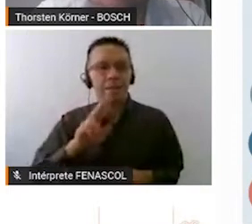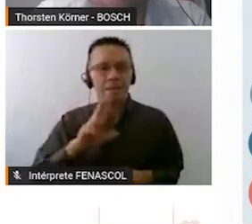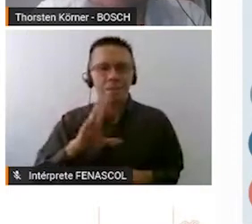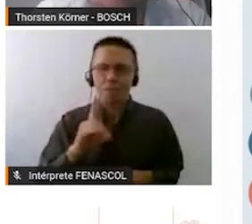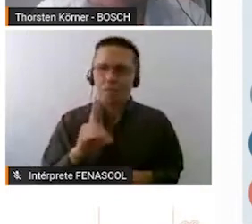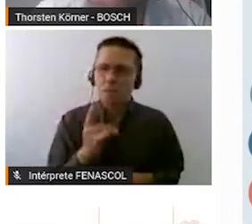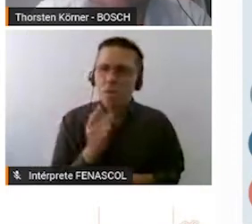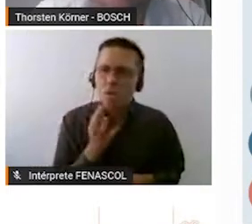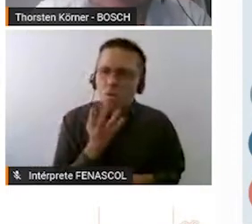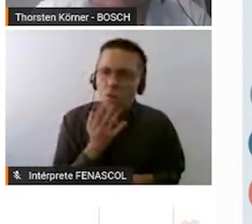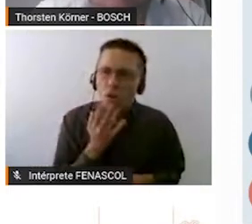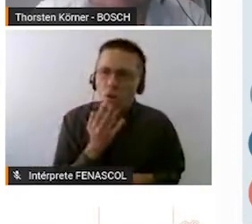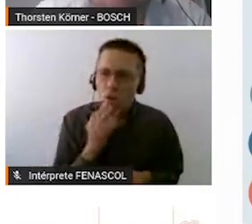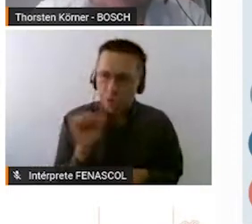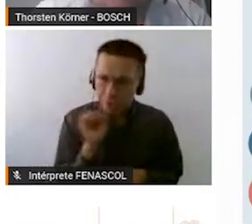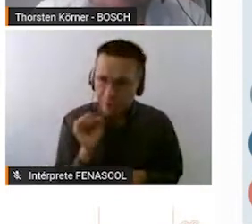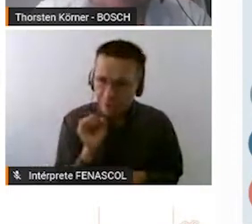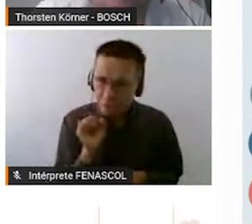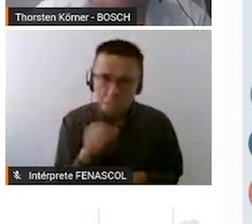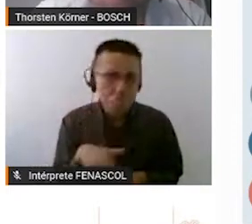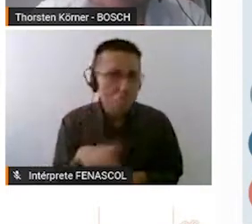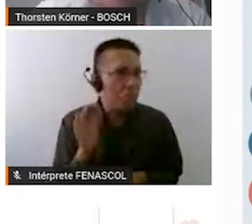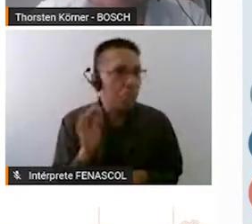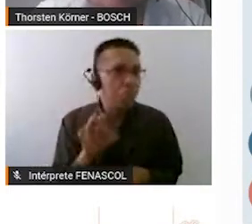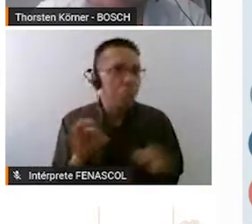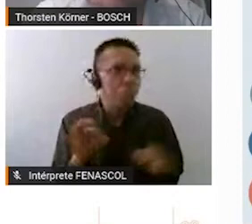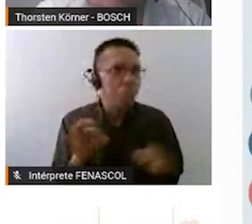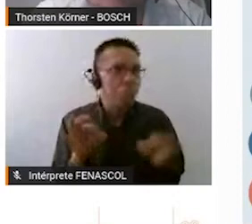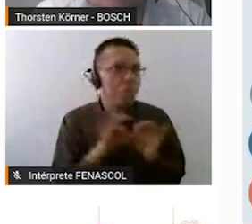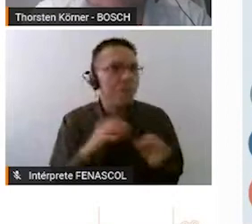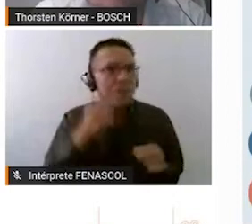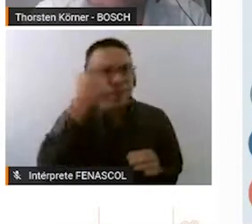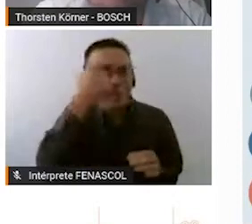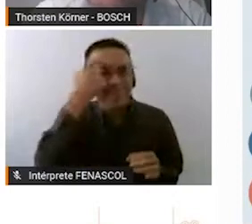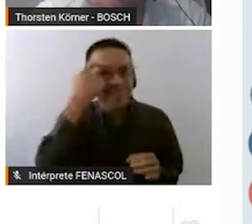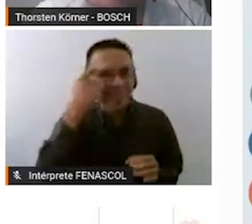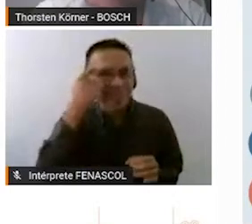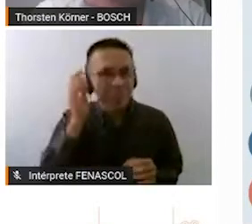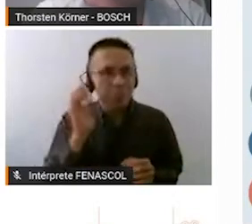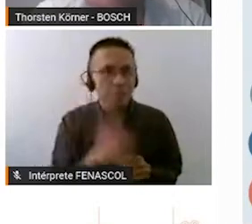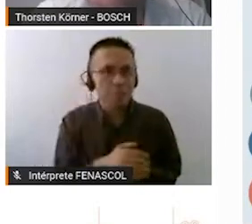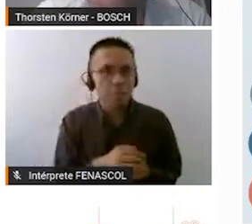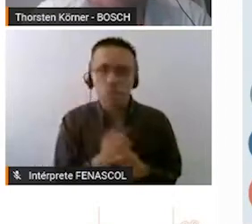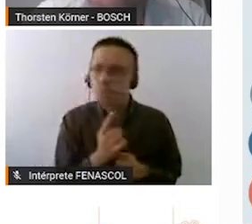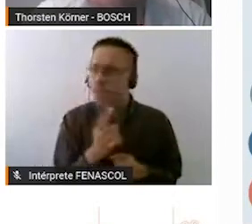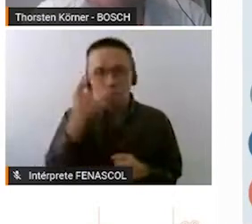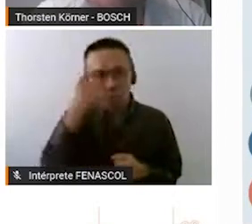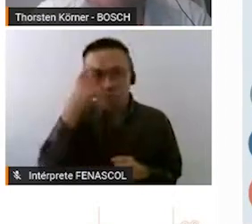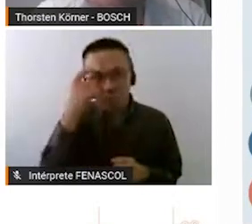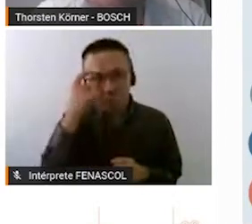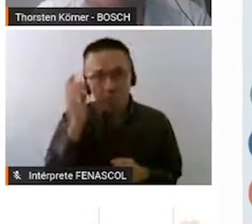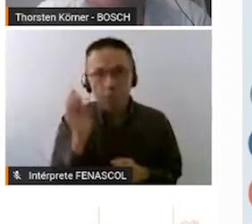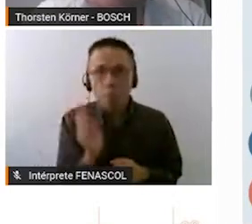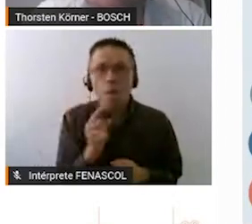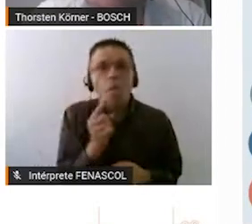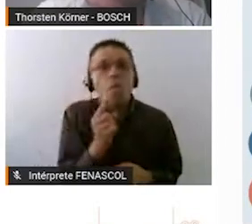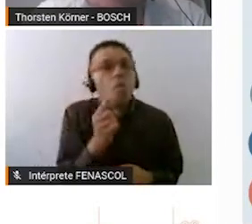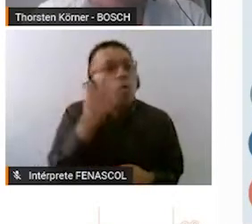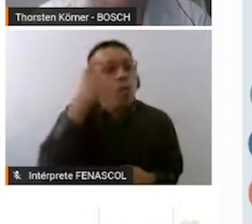siempre y cuando sea negro. Vale decir que no teníamos la opción de ser muy variables en nuestra